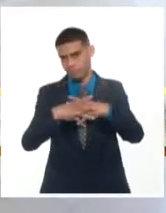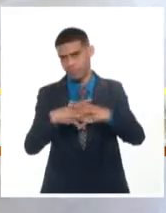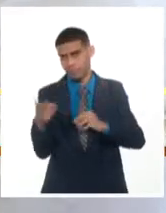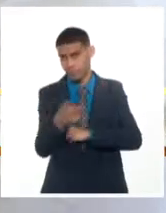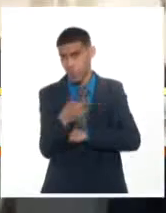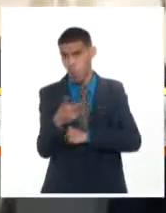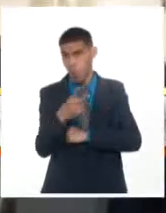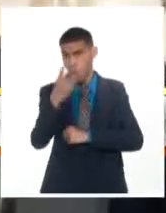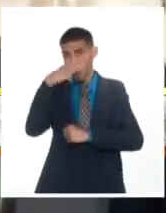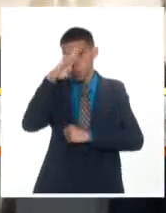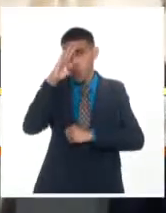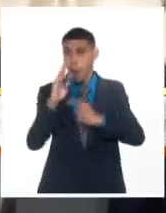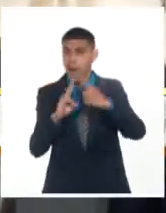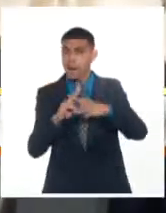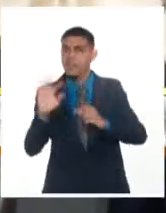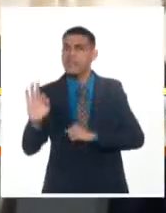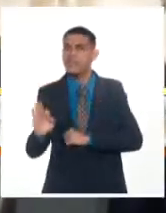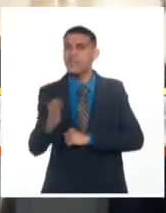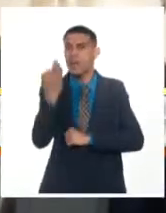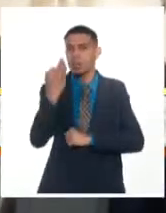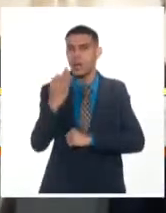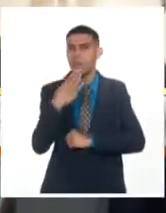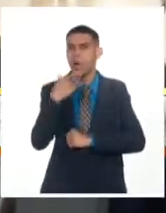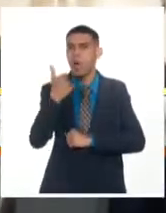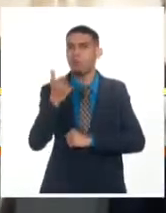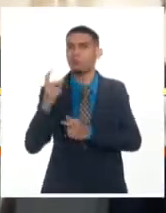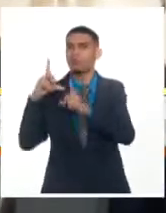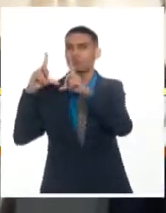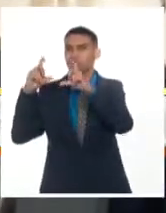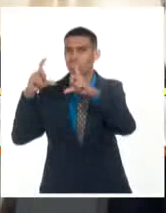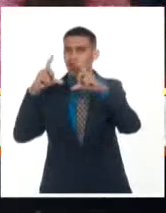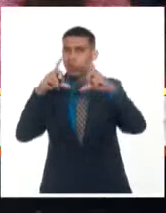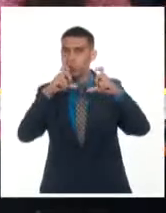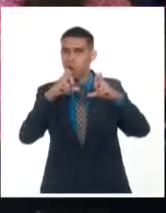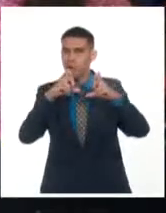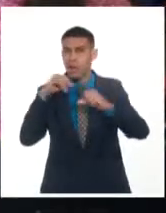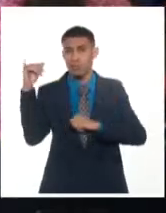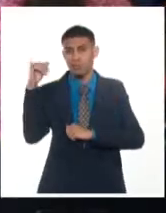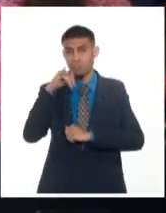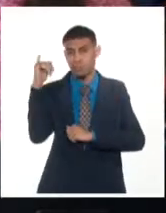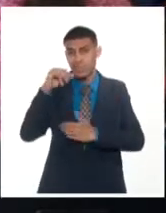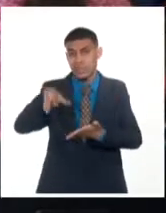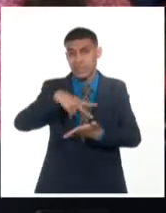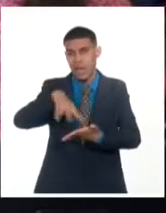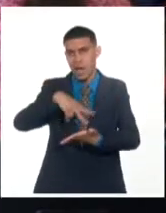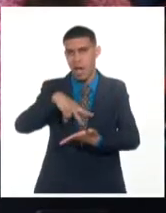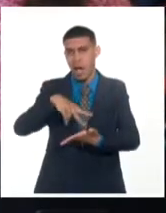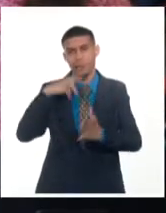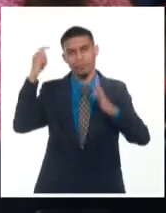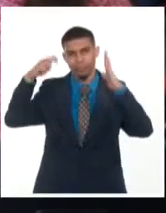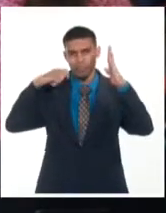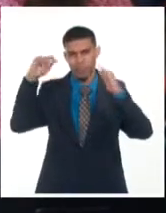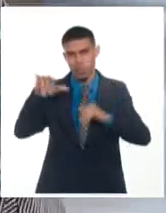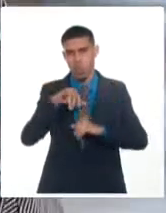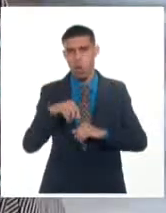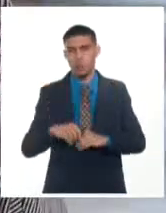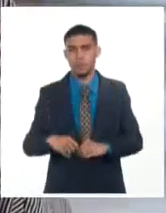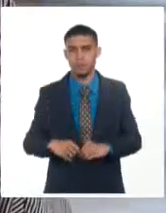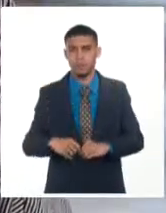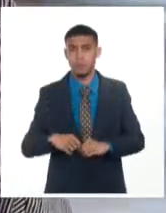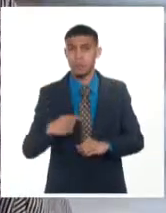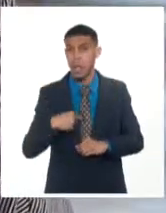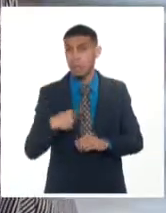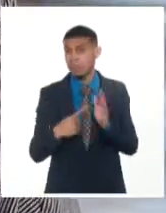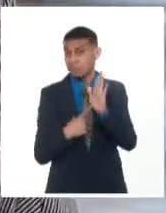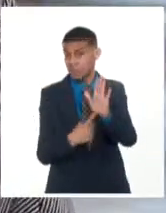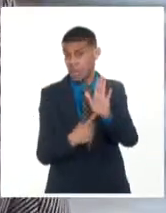y Cuba a través del prisma de la fotografía, el cine y la danza. Para mí, presentar este trabajo aquí